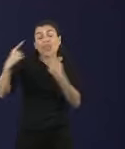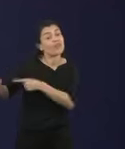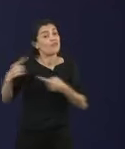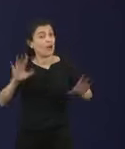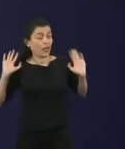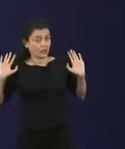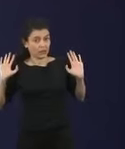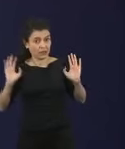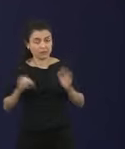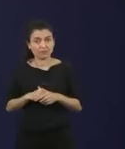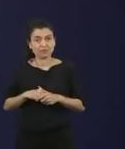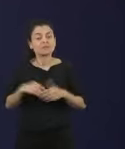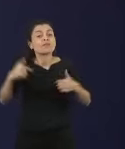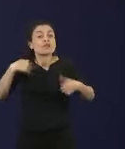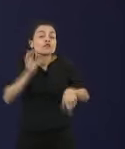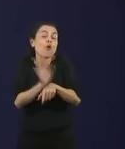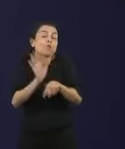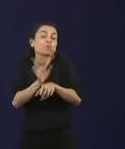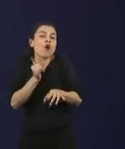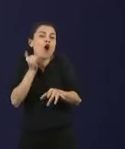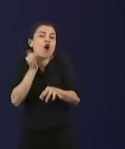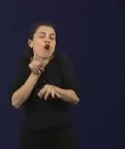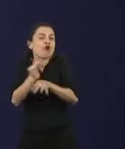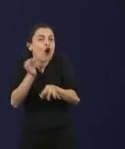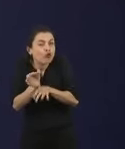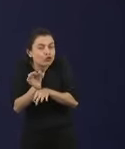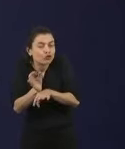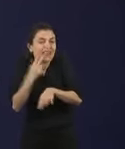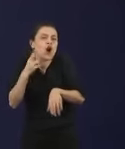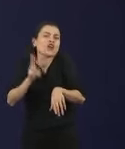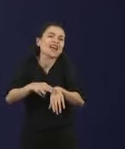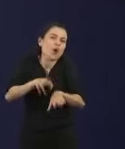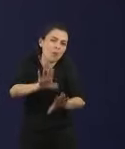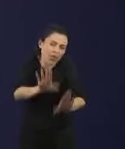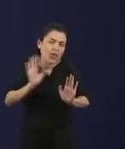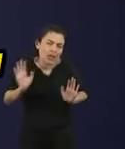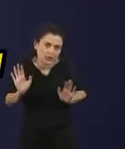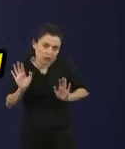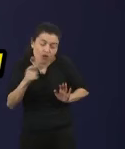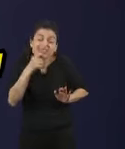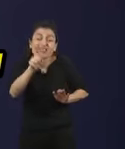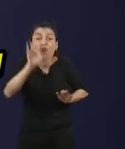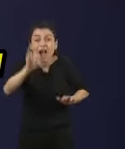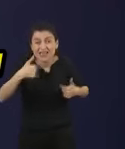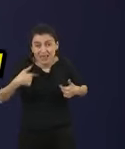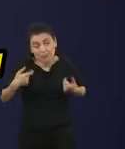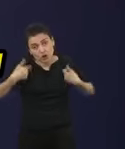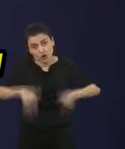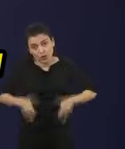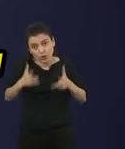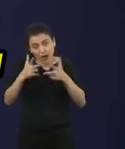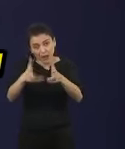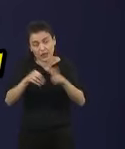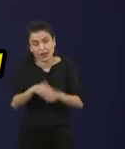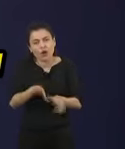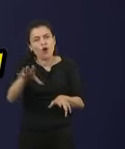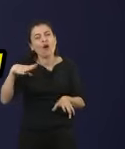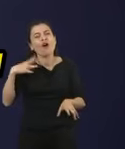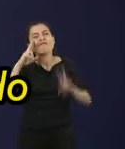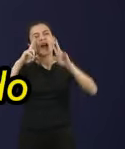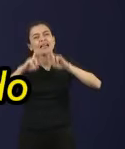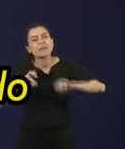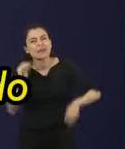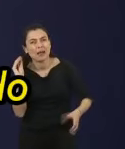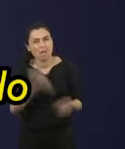eh Te sugiero si si me la tomas la sugerencia que eh Te interiorices en materia